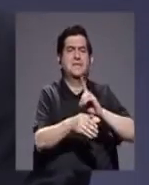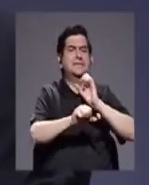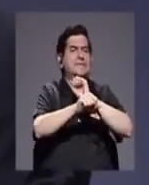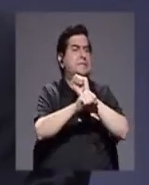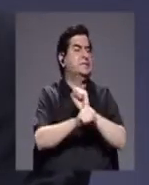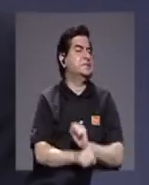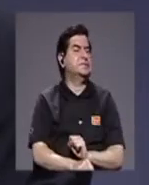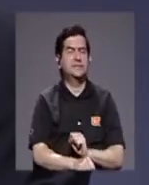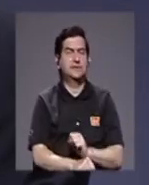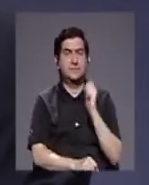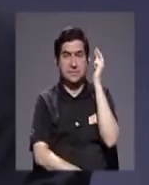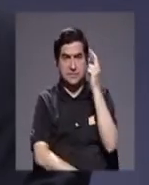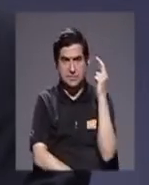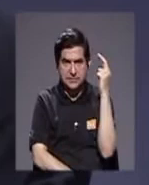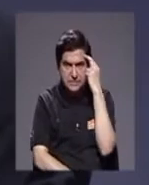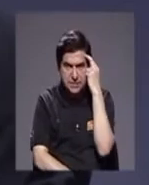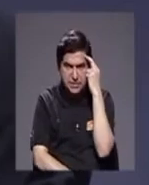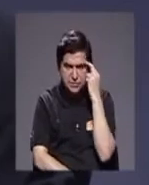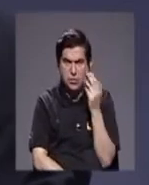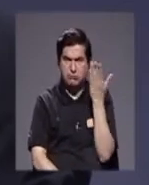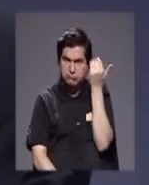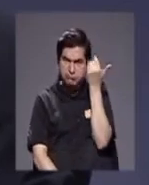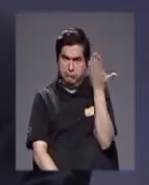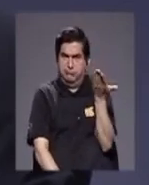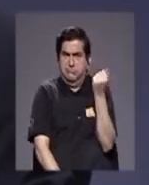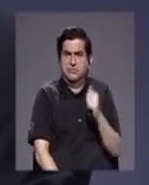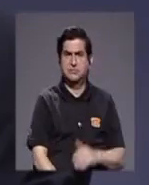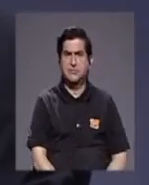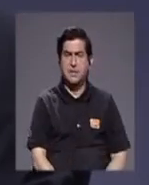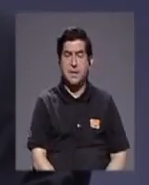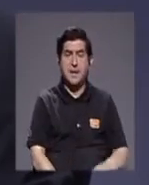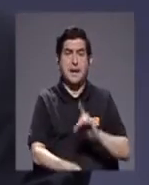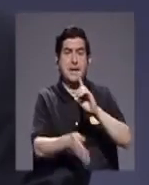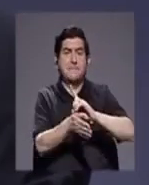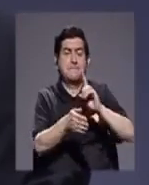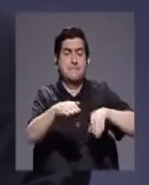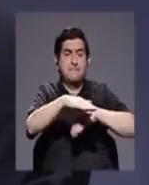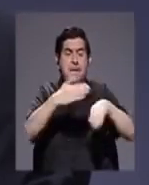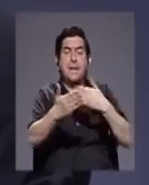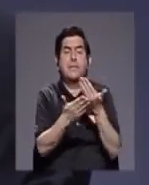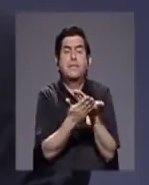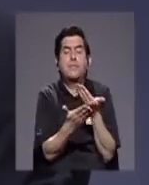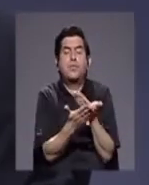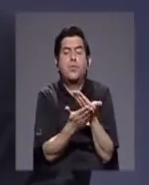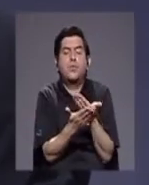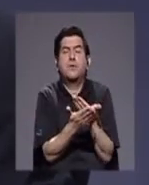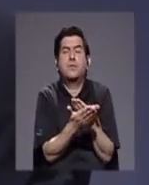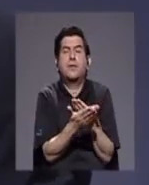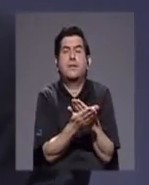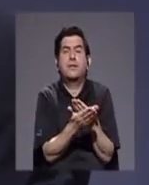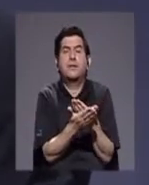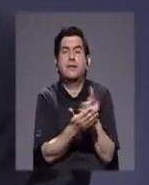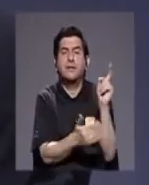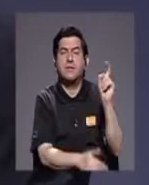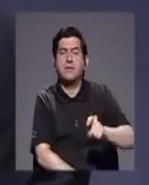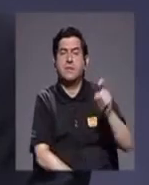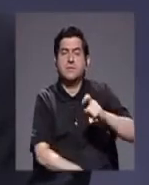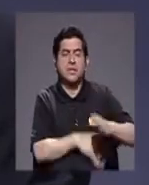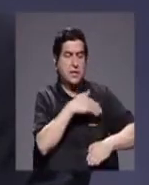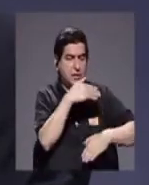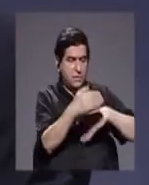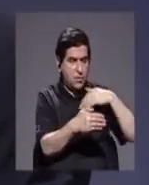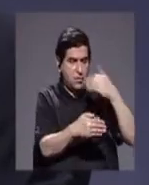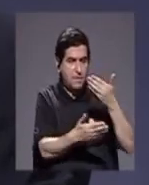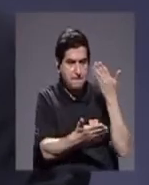conservadora. Y la razón por la que es conservadora es porque la medicina se basa en la evidencia. Entonces tiene que haber un proceso